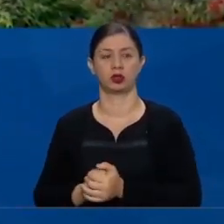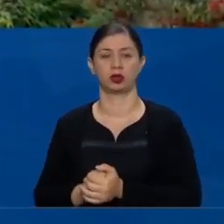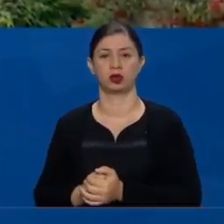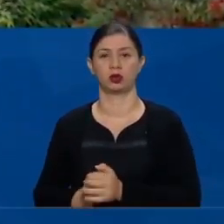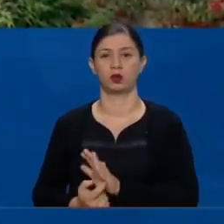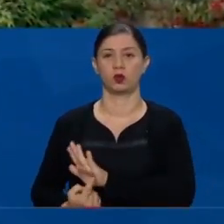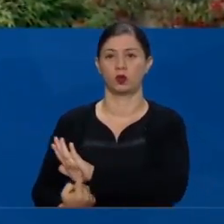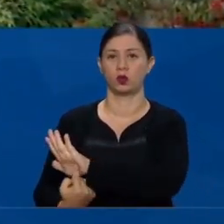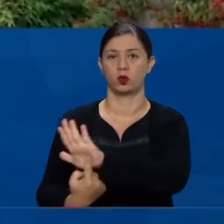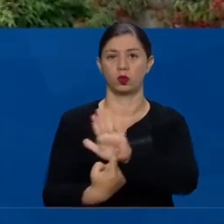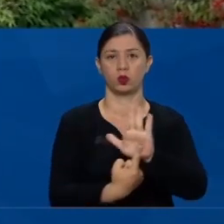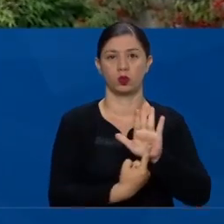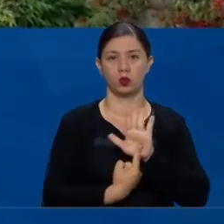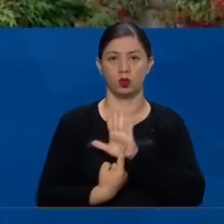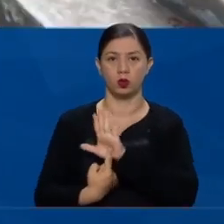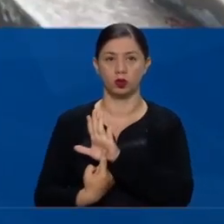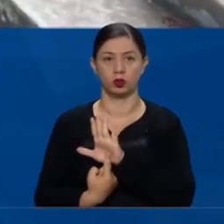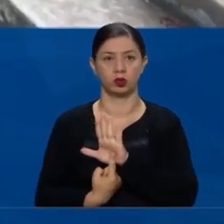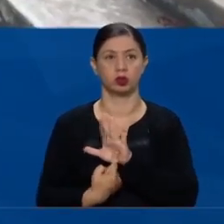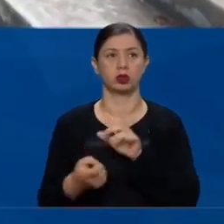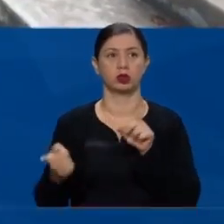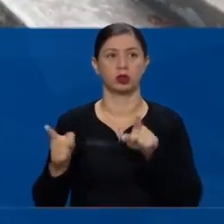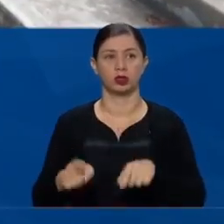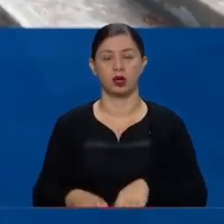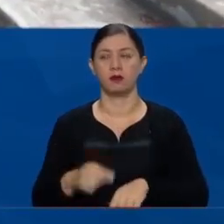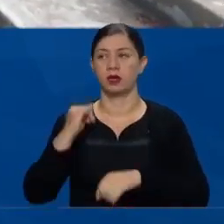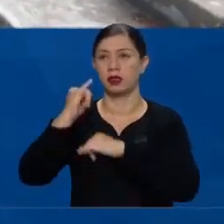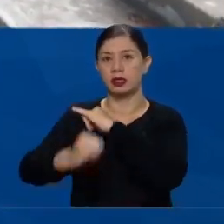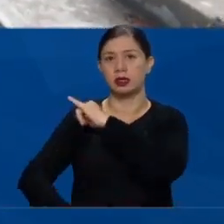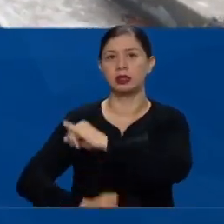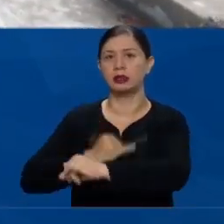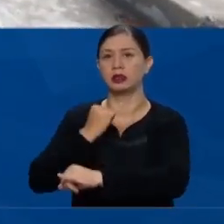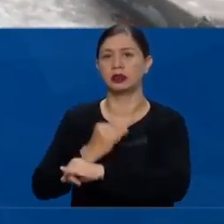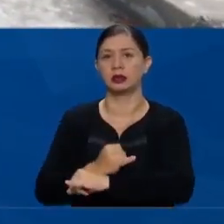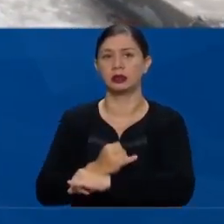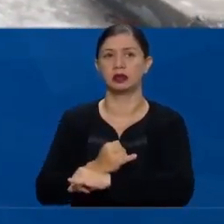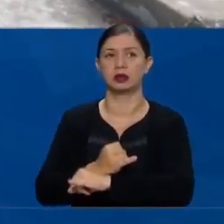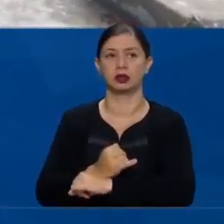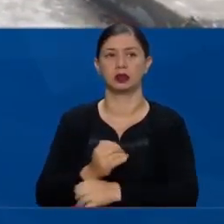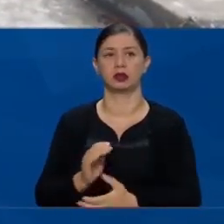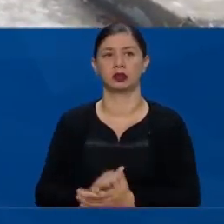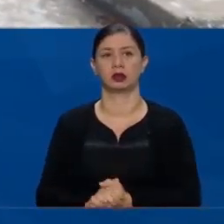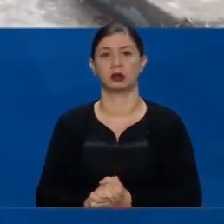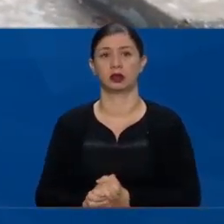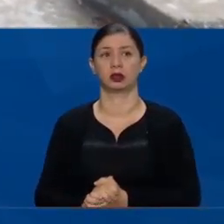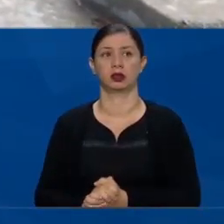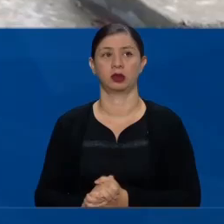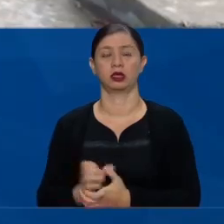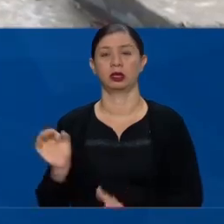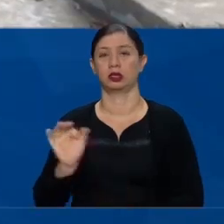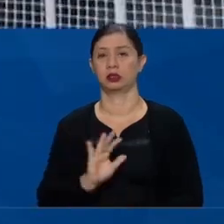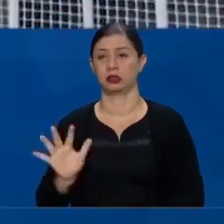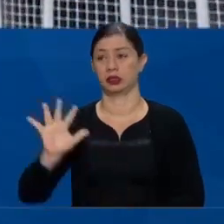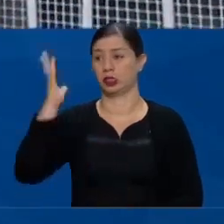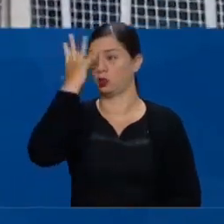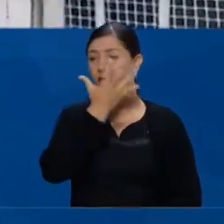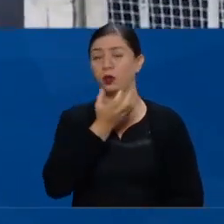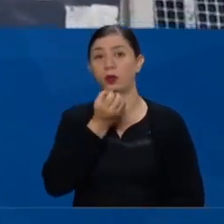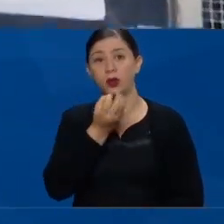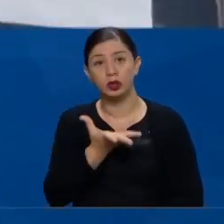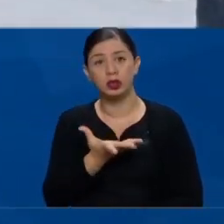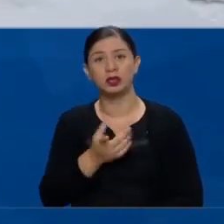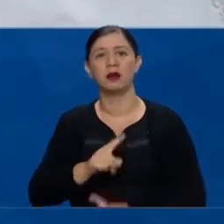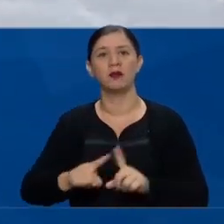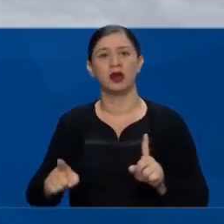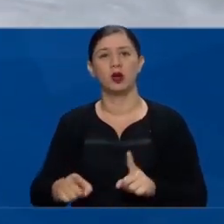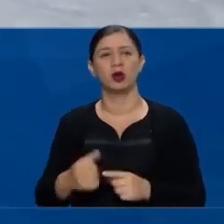presentarle a la comunidad, incluso a la comunidad internacional, lo bonito que podemos ver de Siloé. De pronto es una